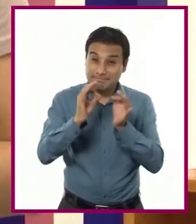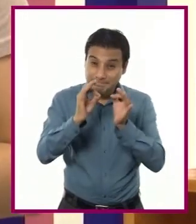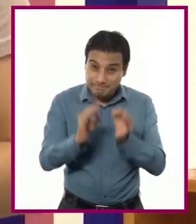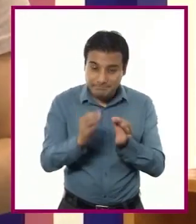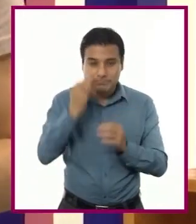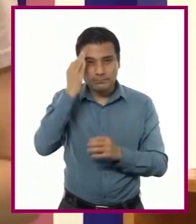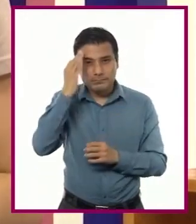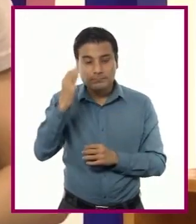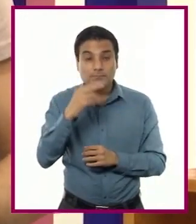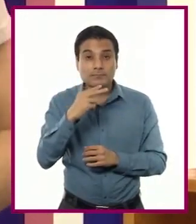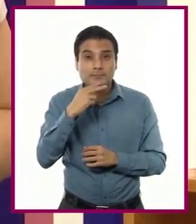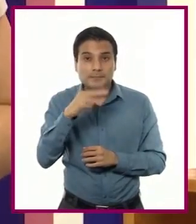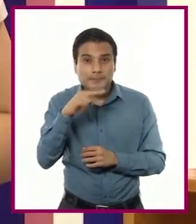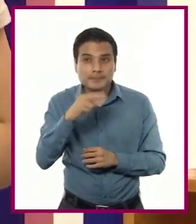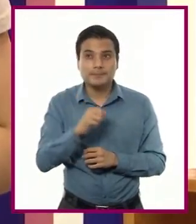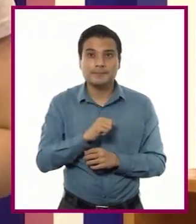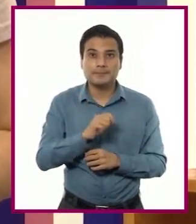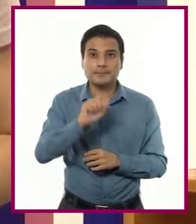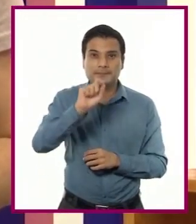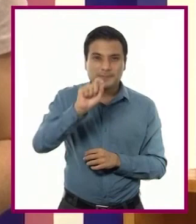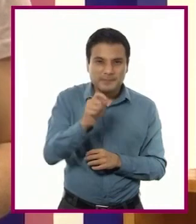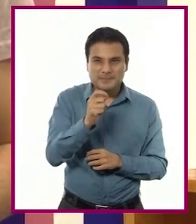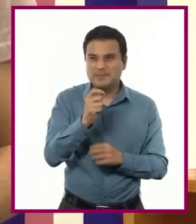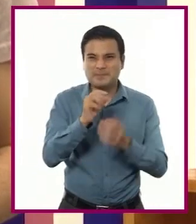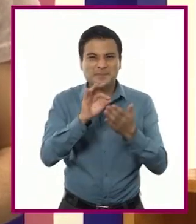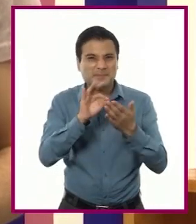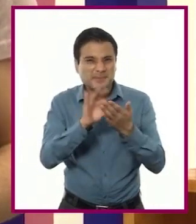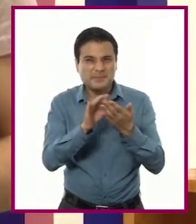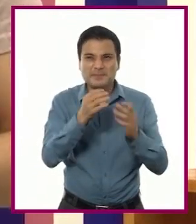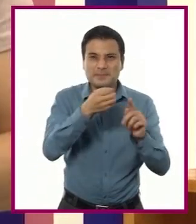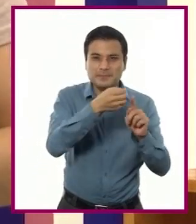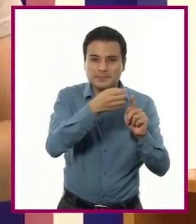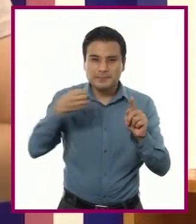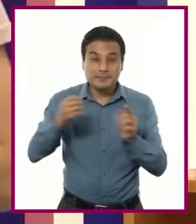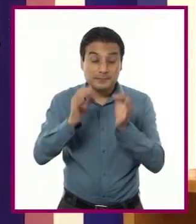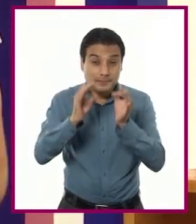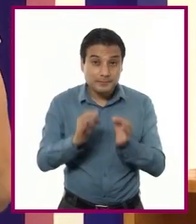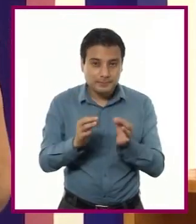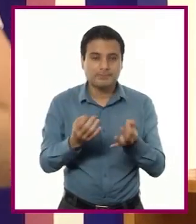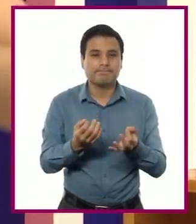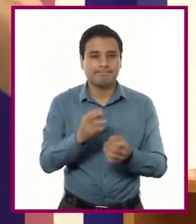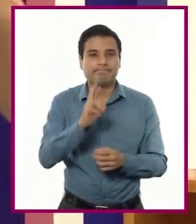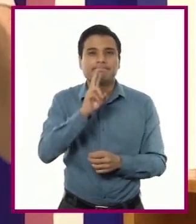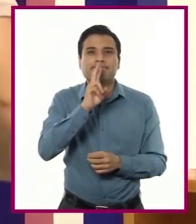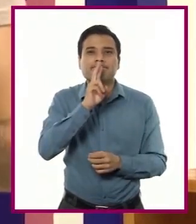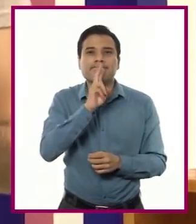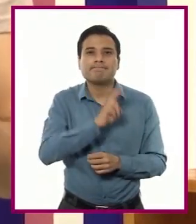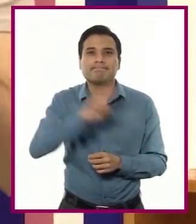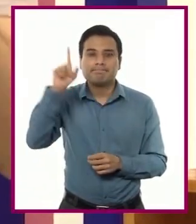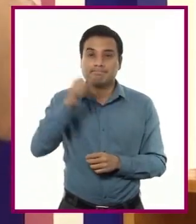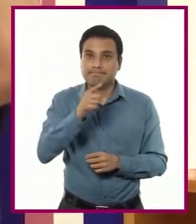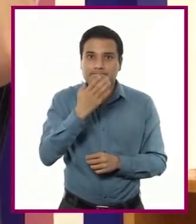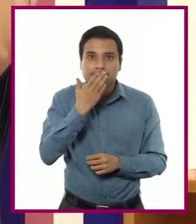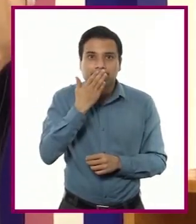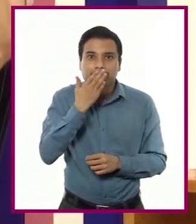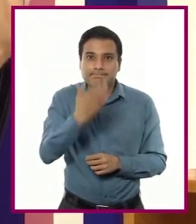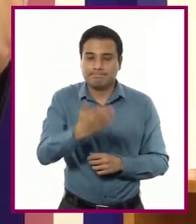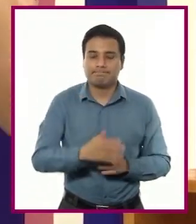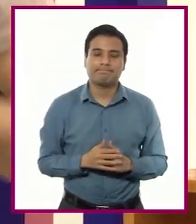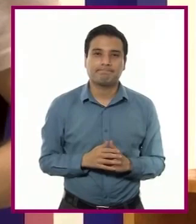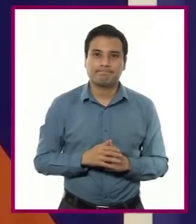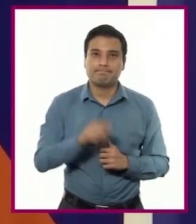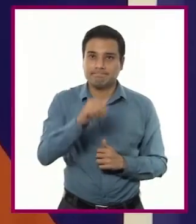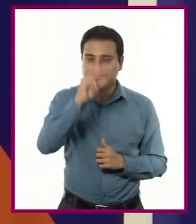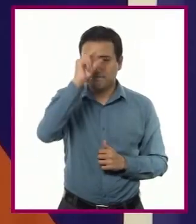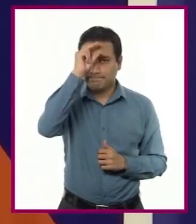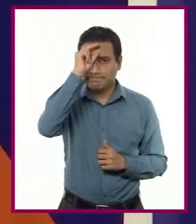tiempos verbales y la concordancia sintáctica, mejorará nuestra redacción, nuestro vocabulario y nuestro